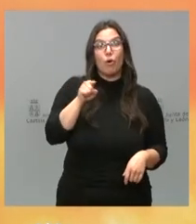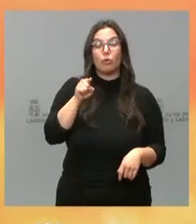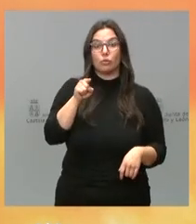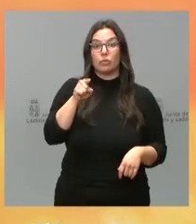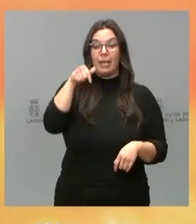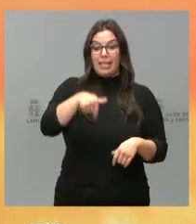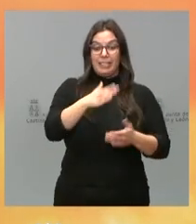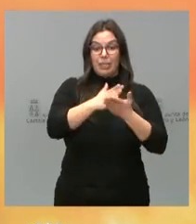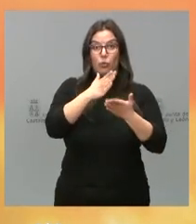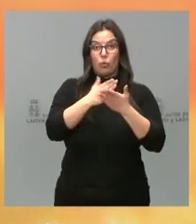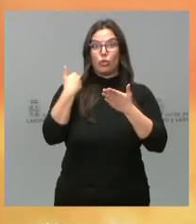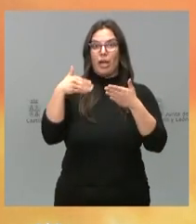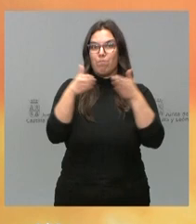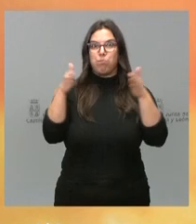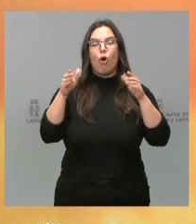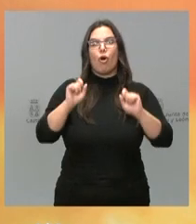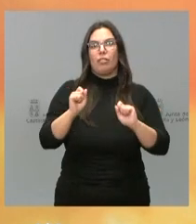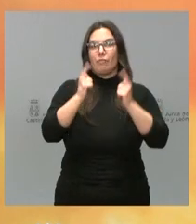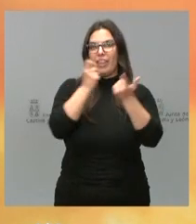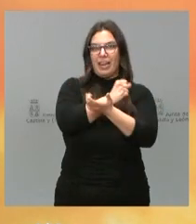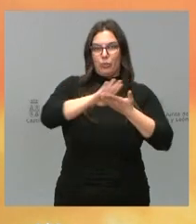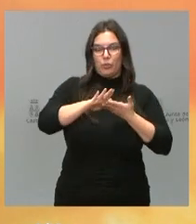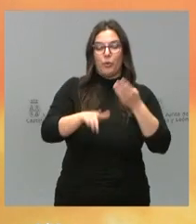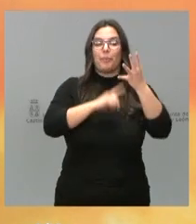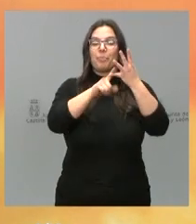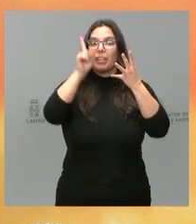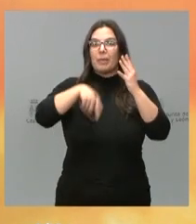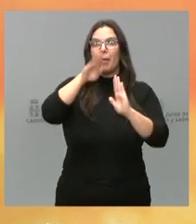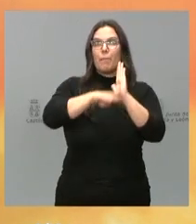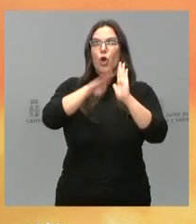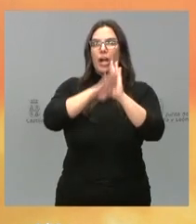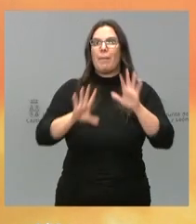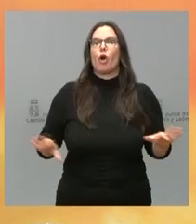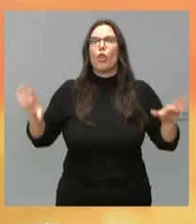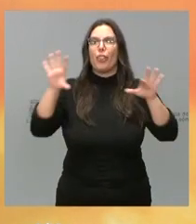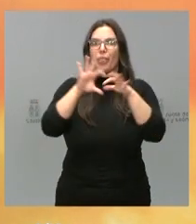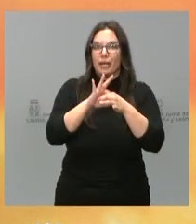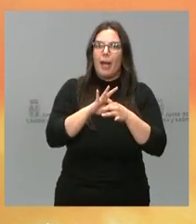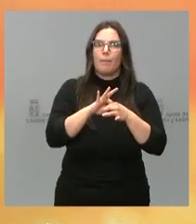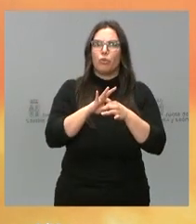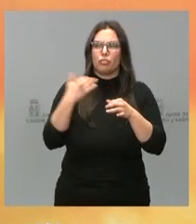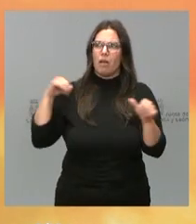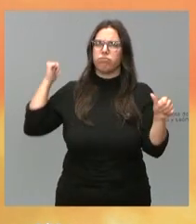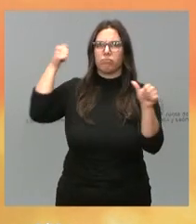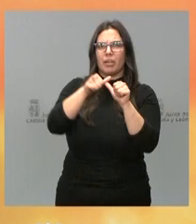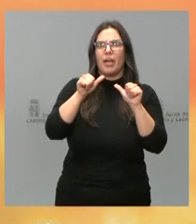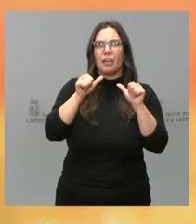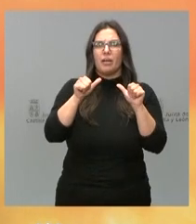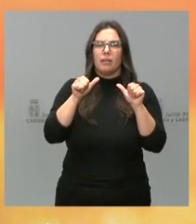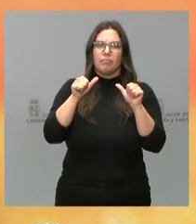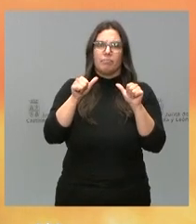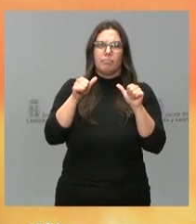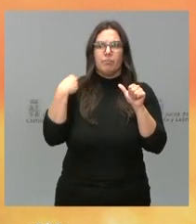este curso lo hemos hecho gratuito también el programa conciliamos cuyas cuotas llevan 10 años congeladas